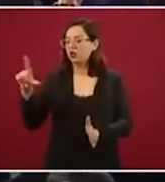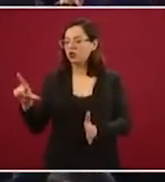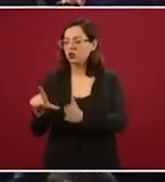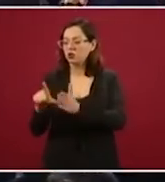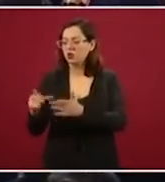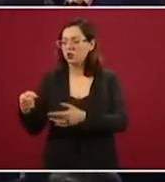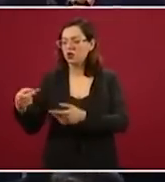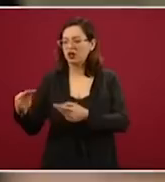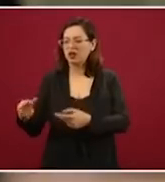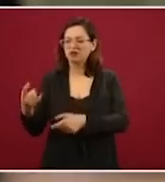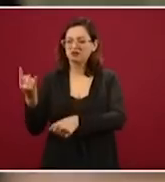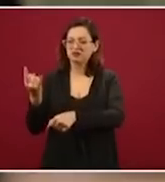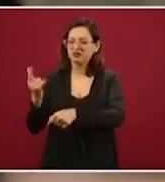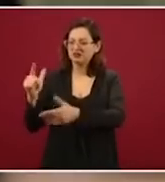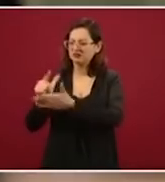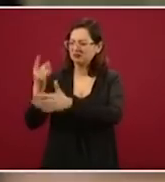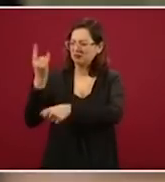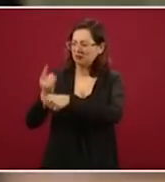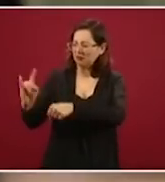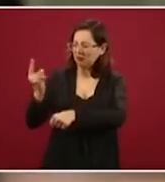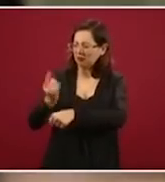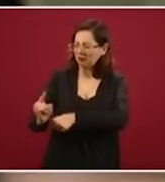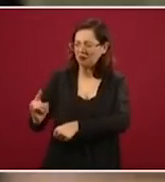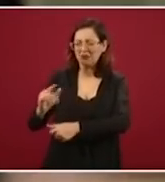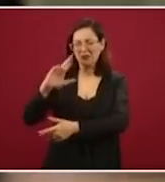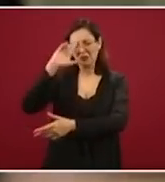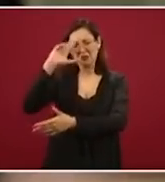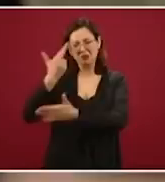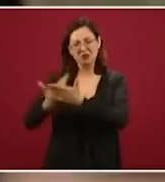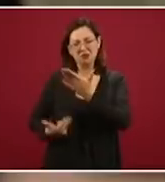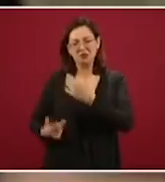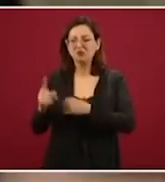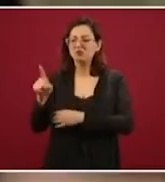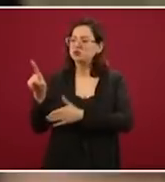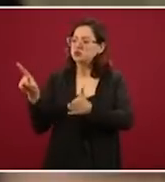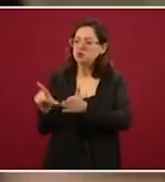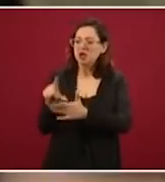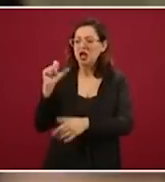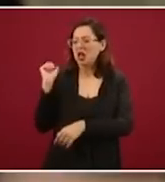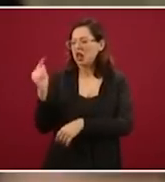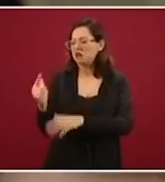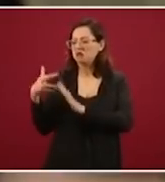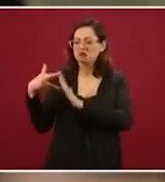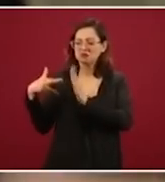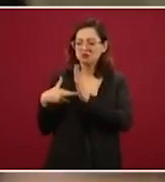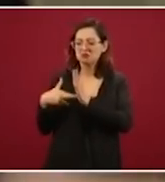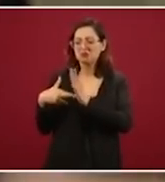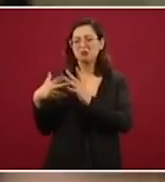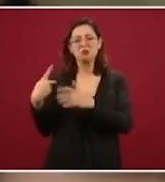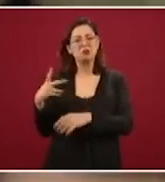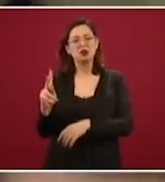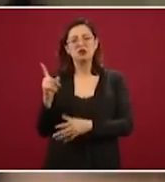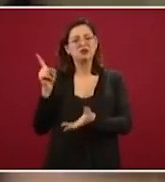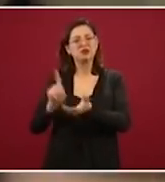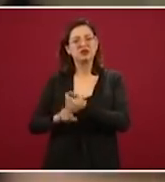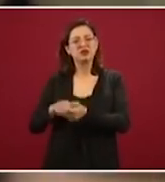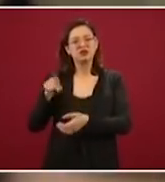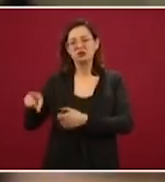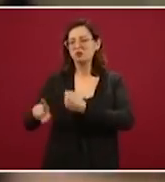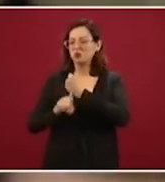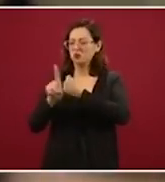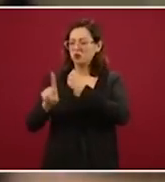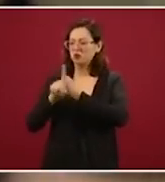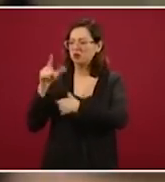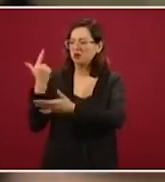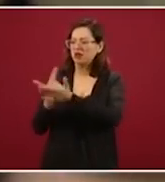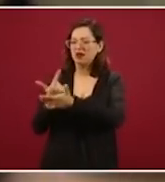que transgrede la ley? Llámese establecimientos que igual tienen algún tipo de reglamentación, pero que generan un problema